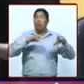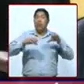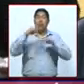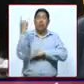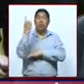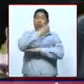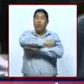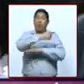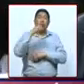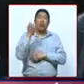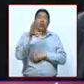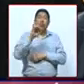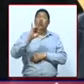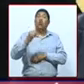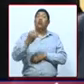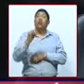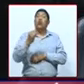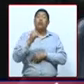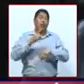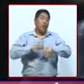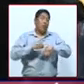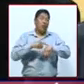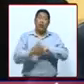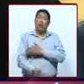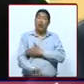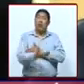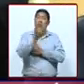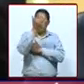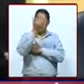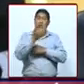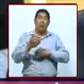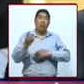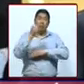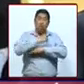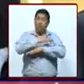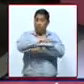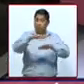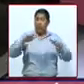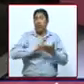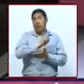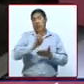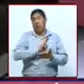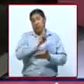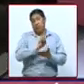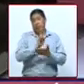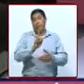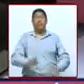día 18, jueves 18, en horas de la mañana en el atrio del monobloc de la UMS.